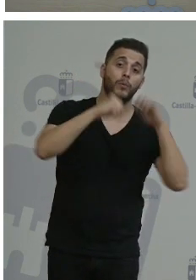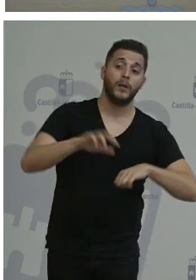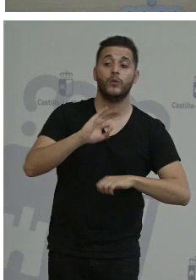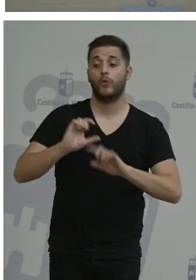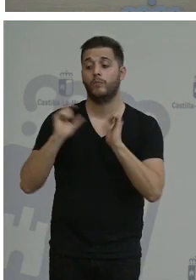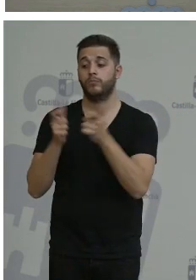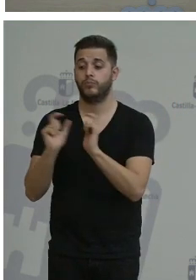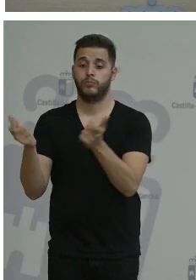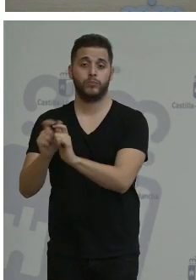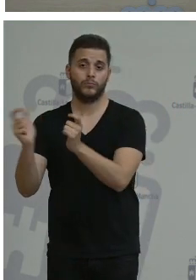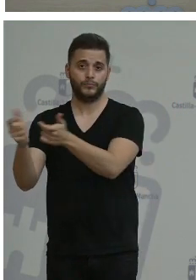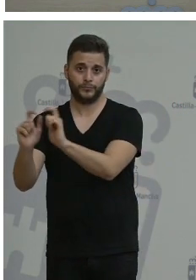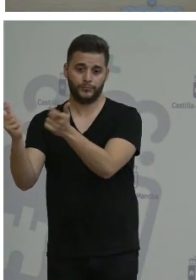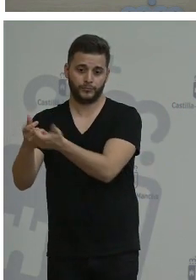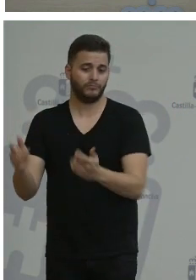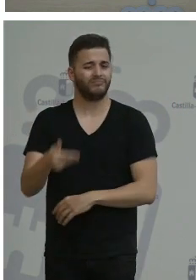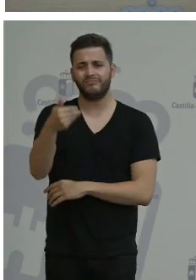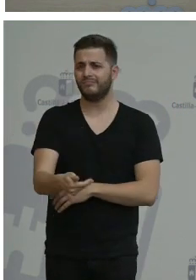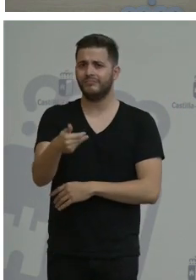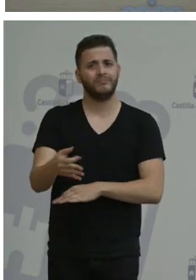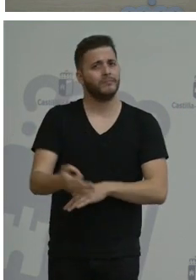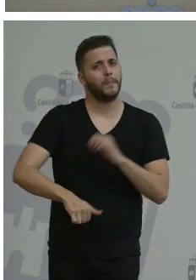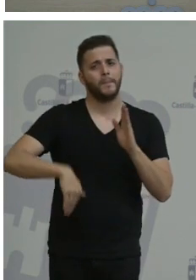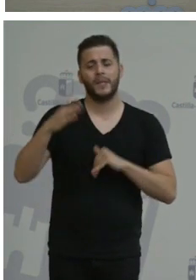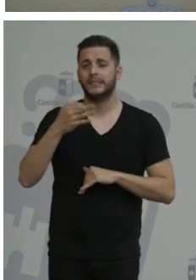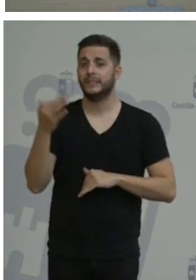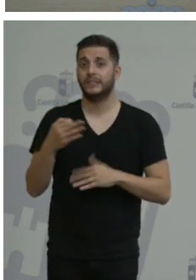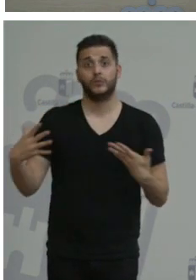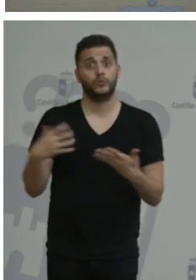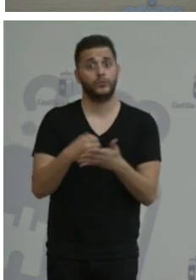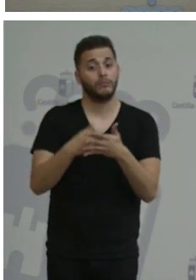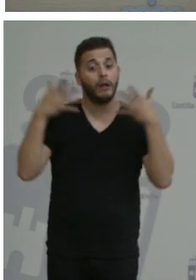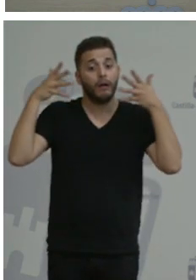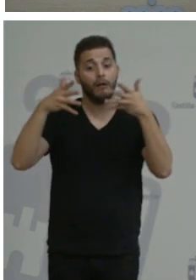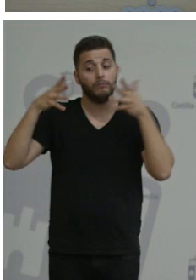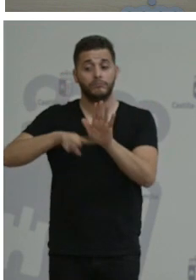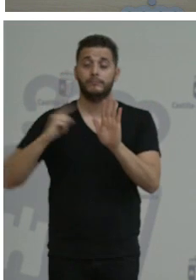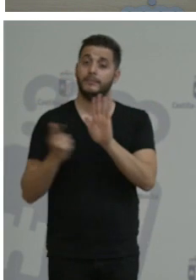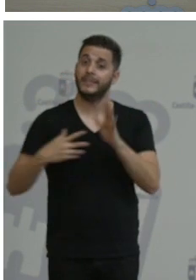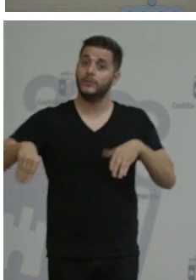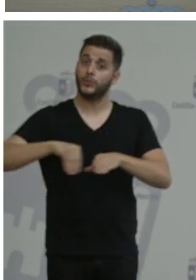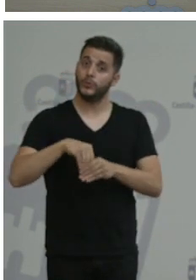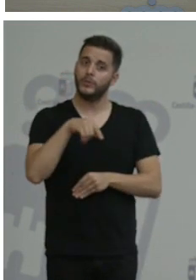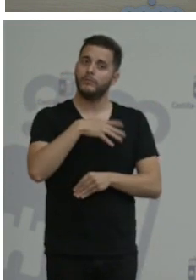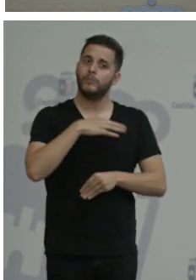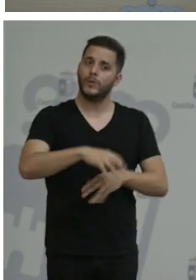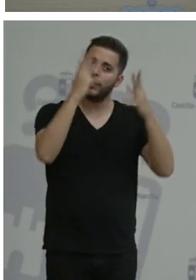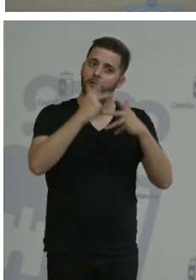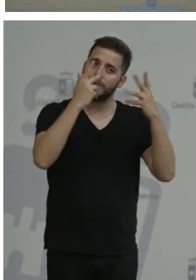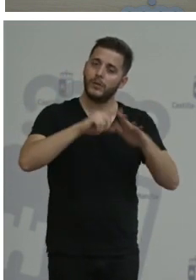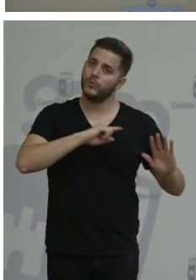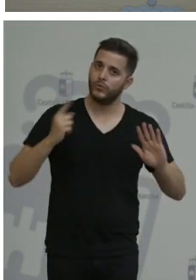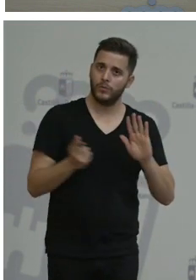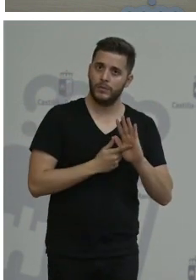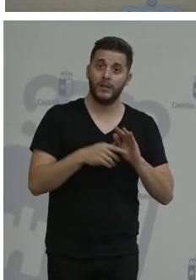que podamos mantener. Lo importante es que todas estas recomendaciones de Plena Inclusión puedan llegar a las Administraciones